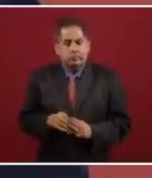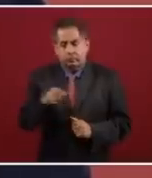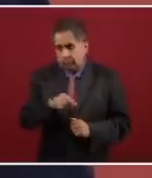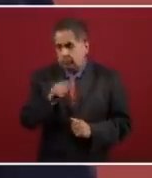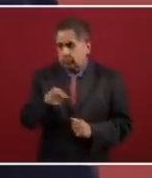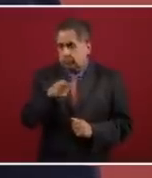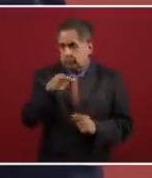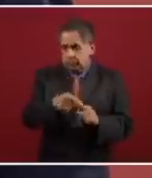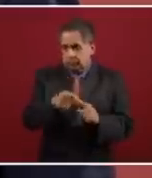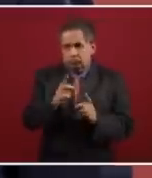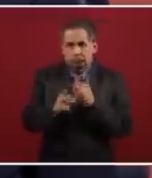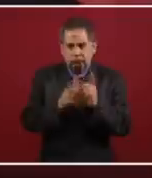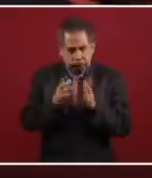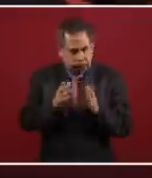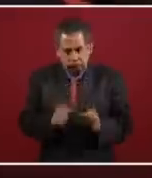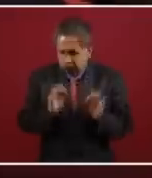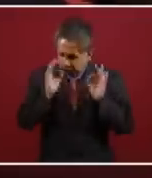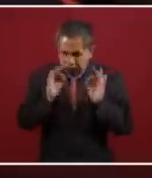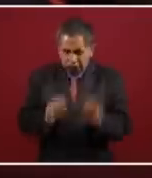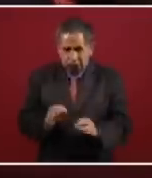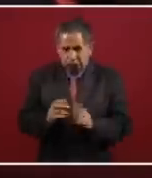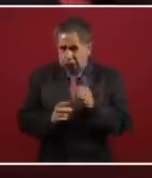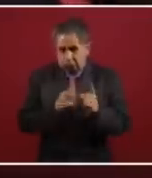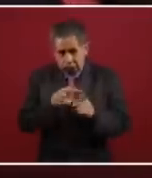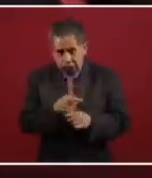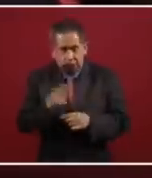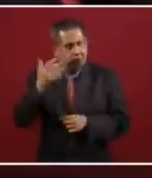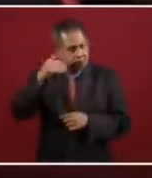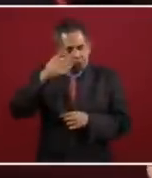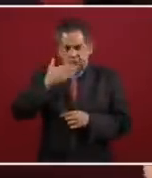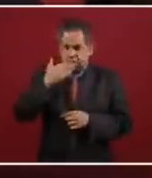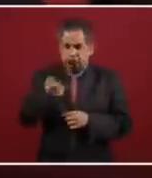es deportista. Fue